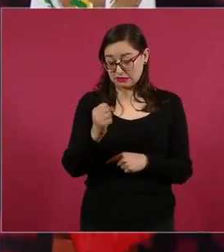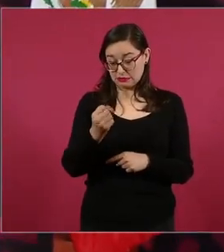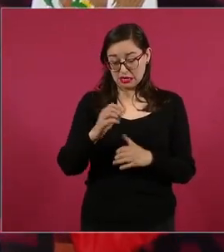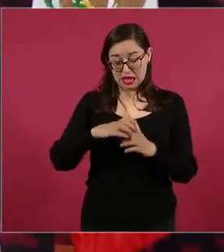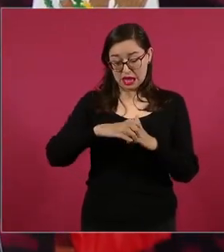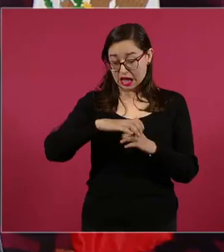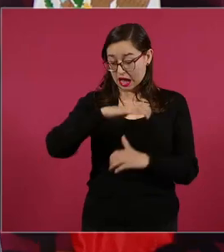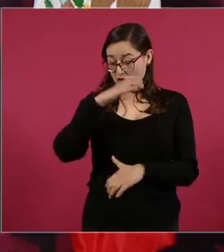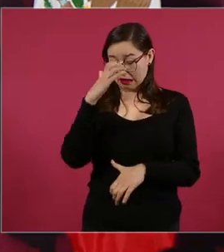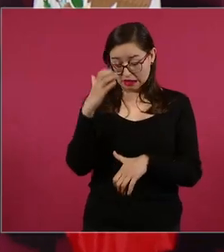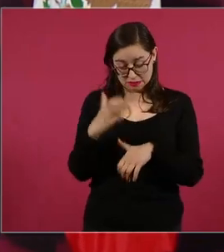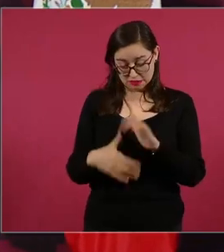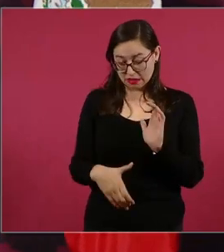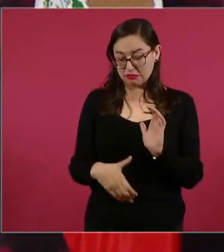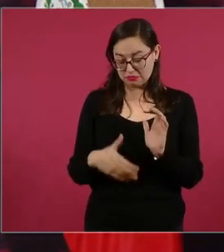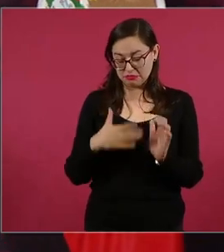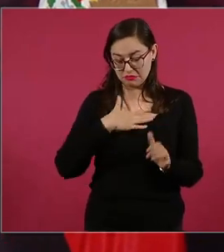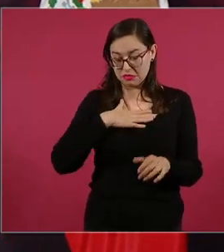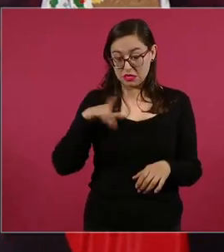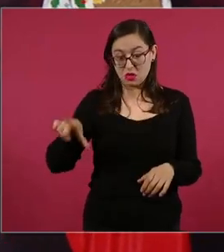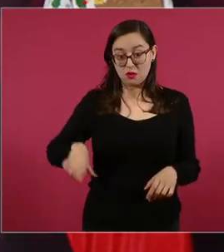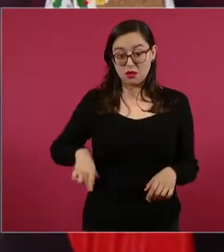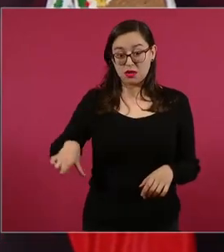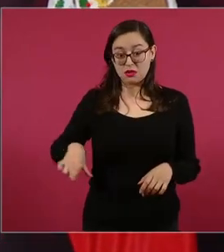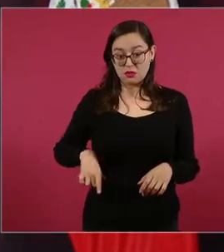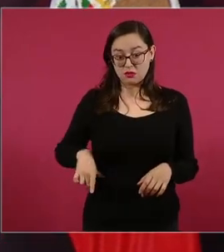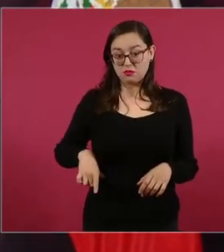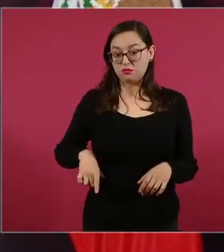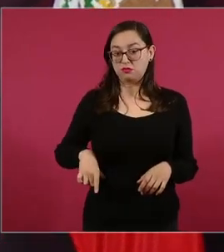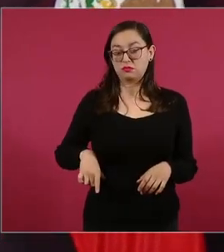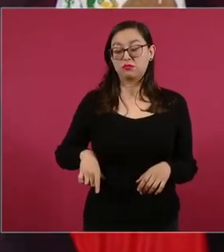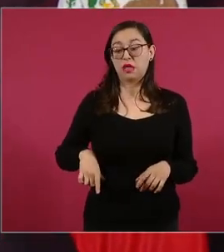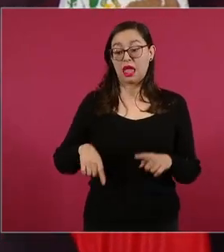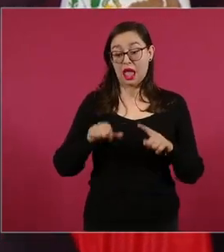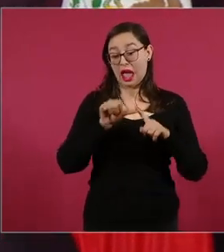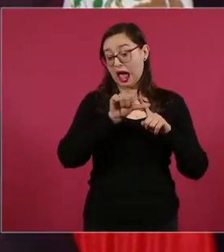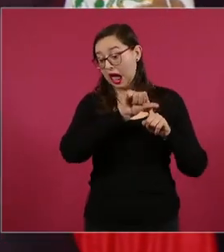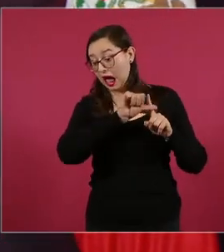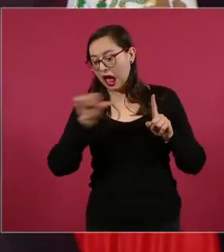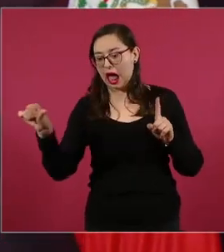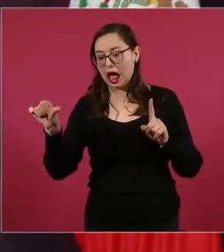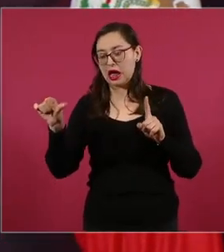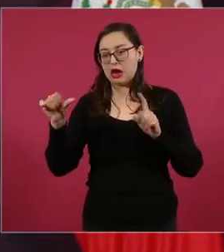concluida la obra civil de todo el tramo.